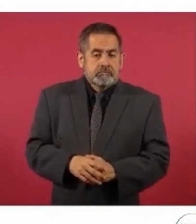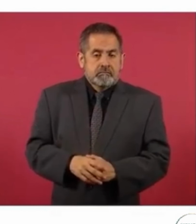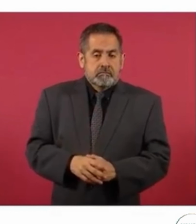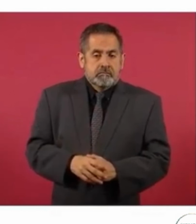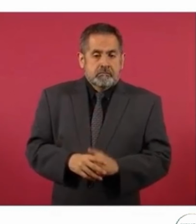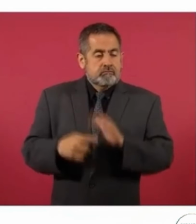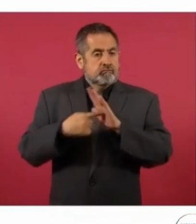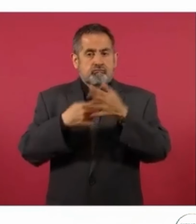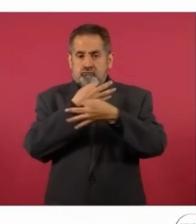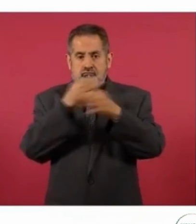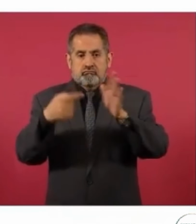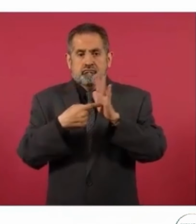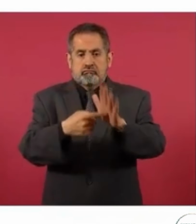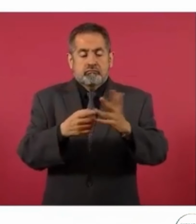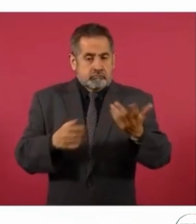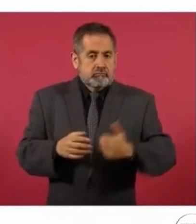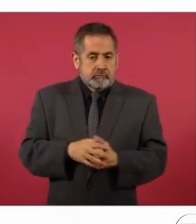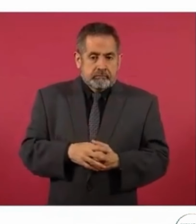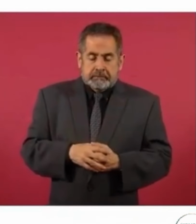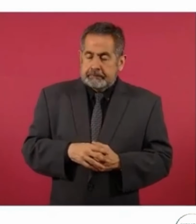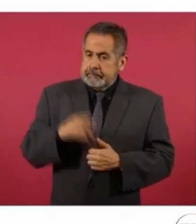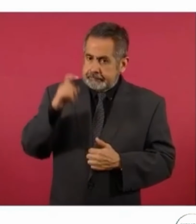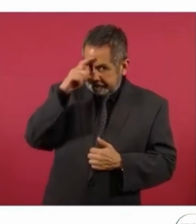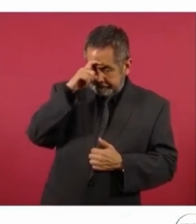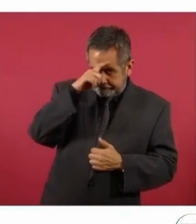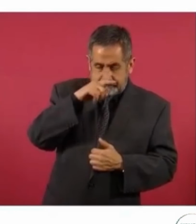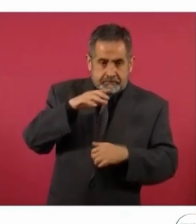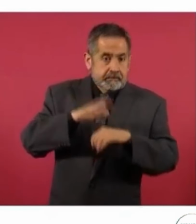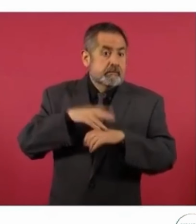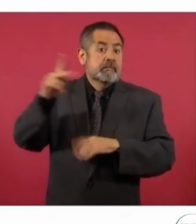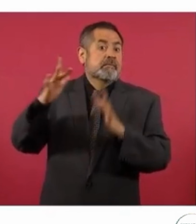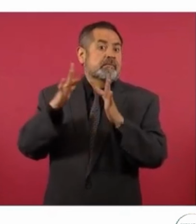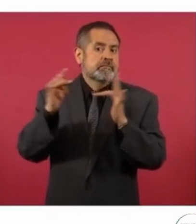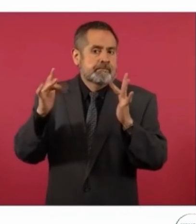estamos denunciando. Nos cuesta trabajo con los franceses.